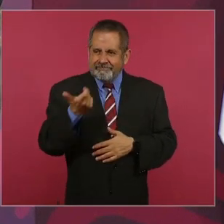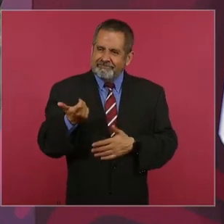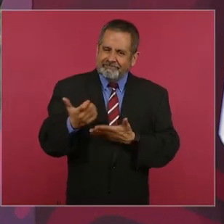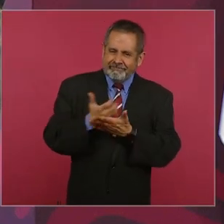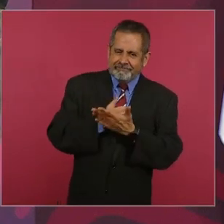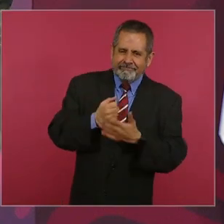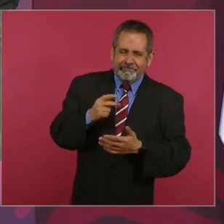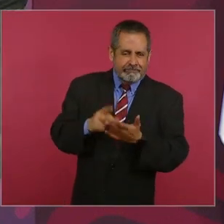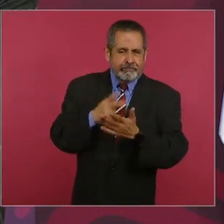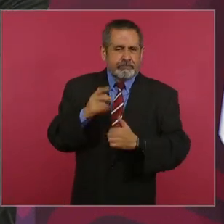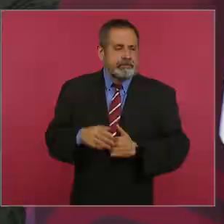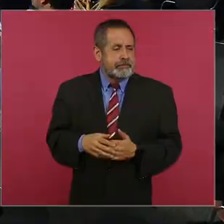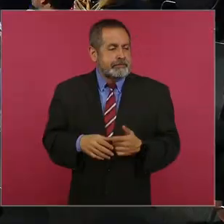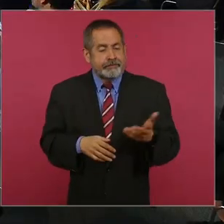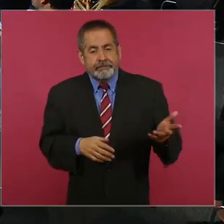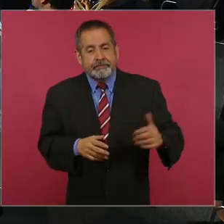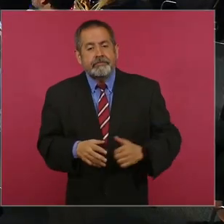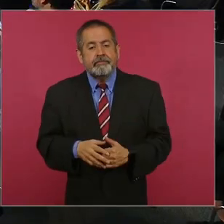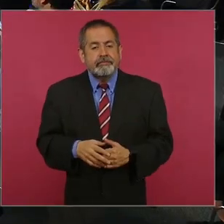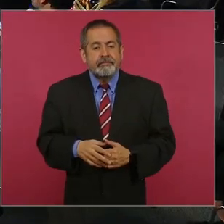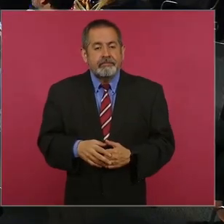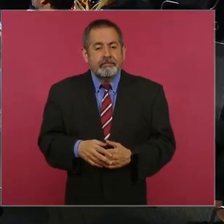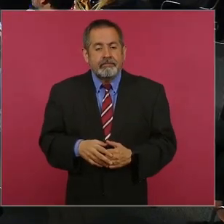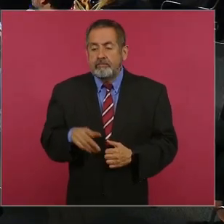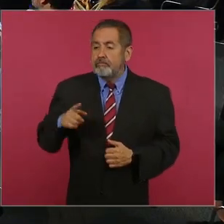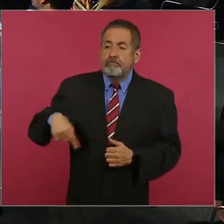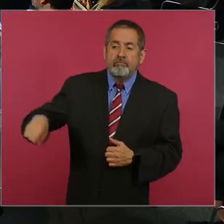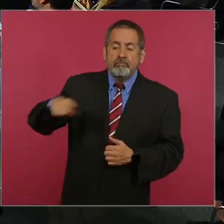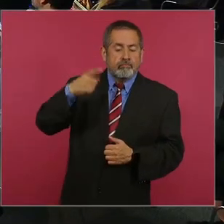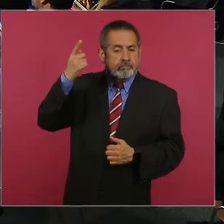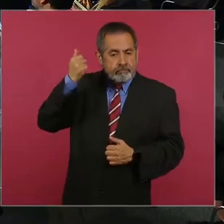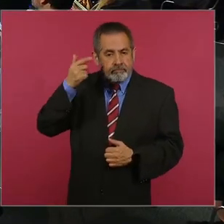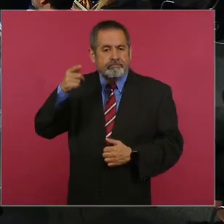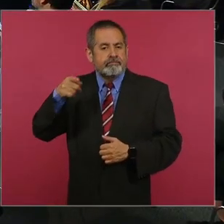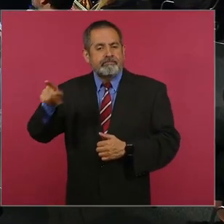se van a quitar todos los apoyos de bienestar